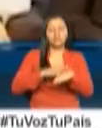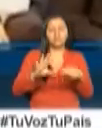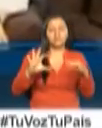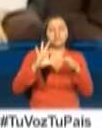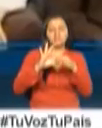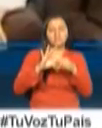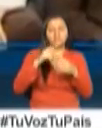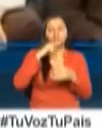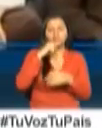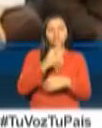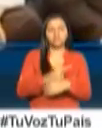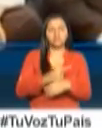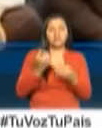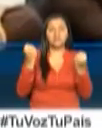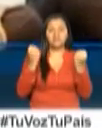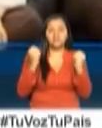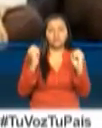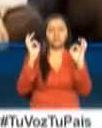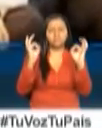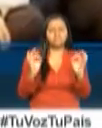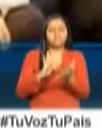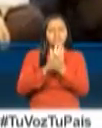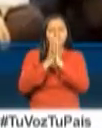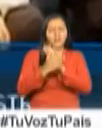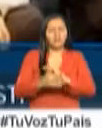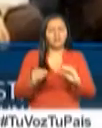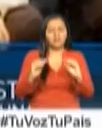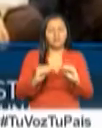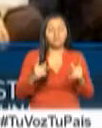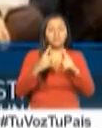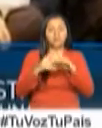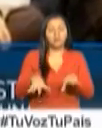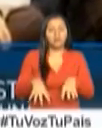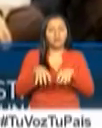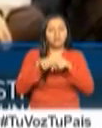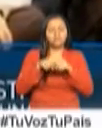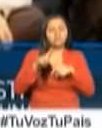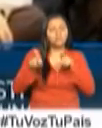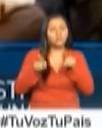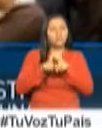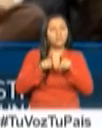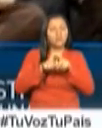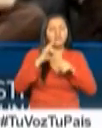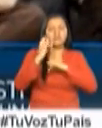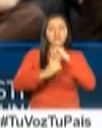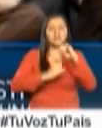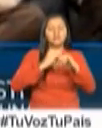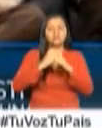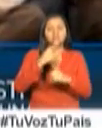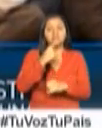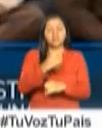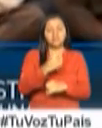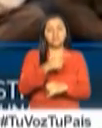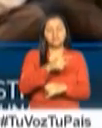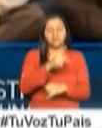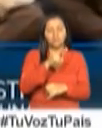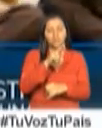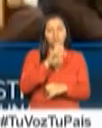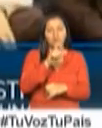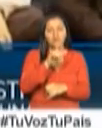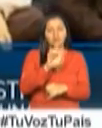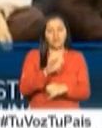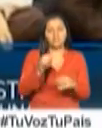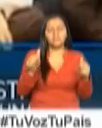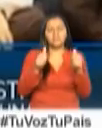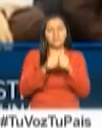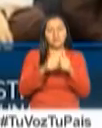un esfuerzo efectivo sin altivez, sino que asumiendo una política internacional que, como dice Chico Buarque, muy bien